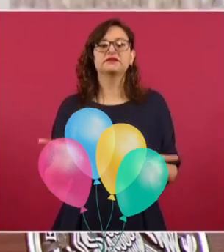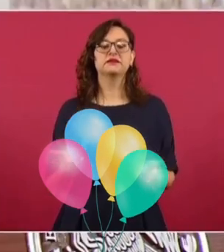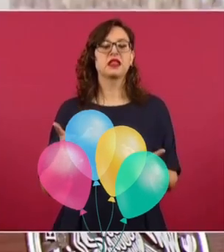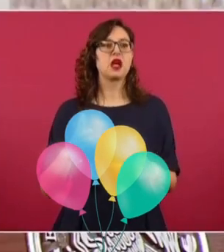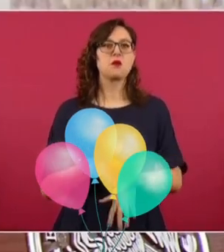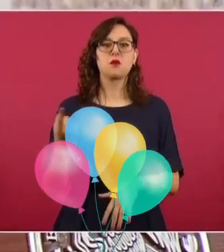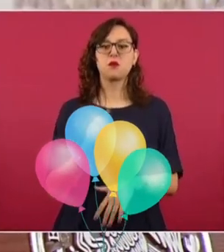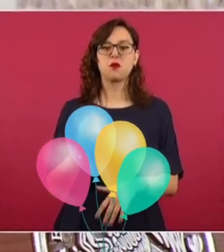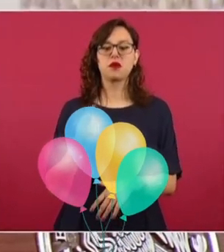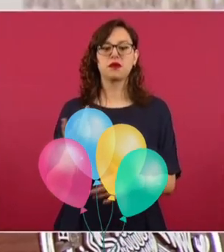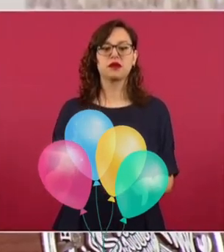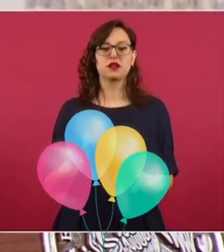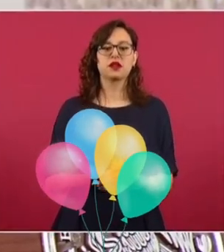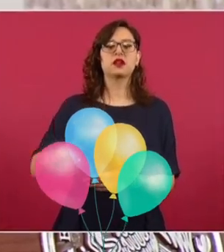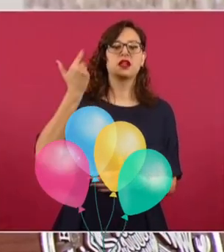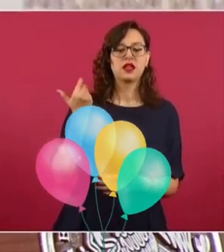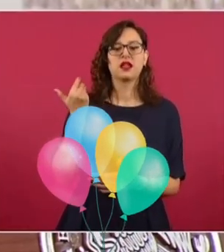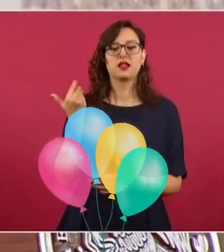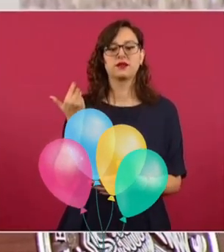llamaba volar